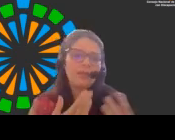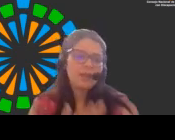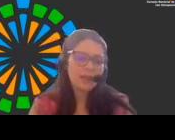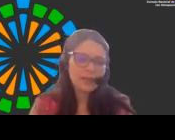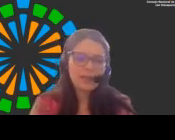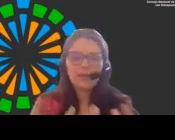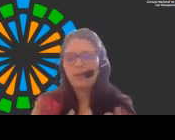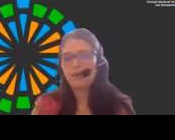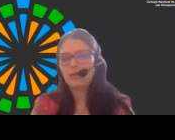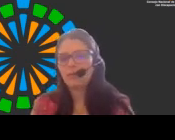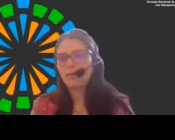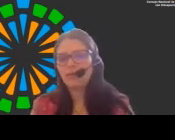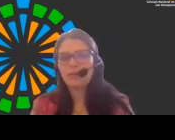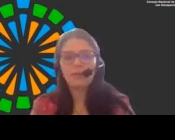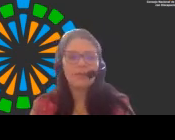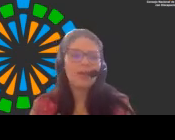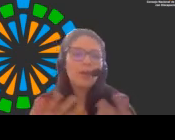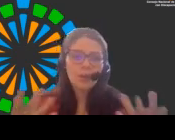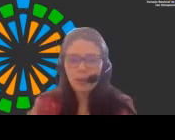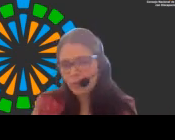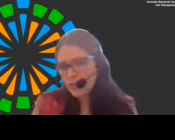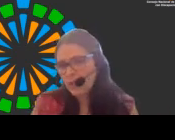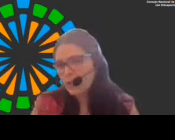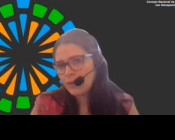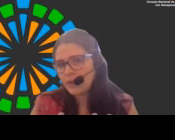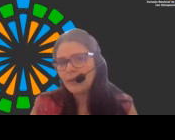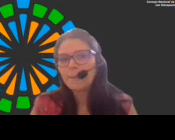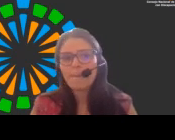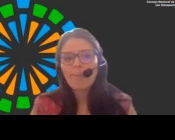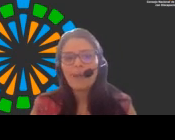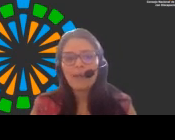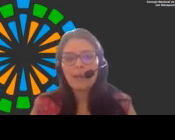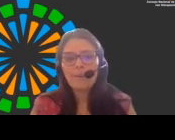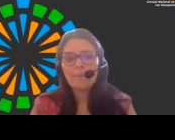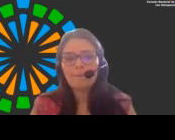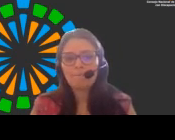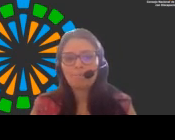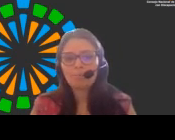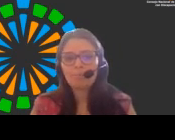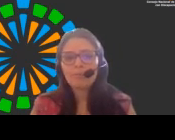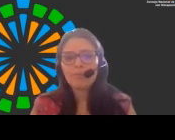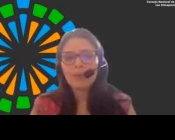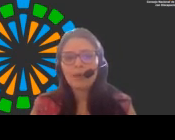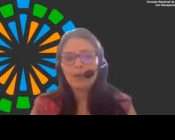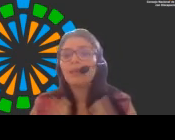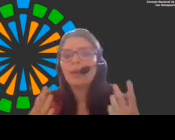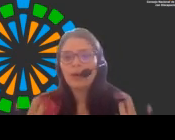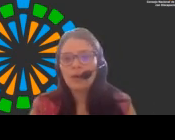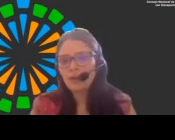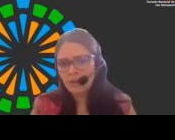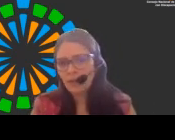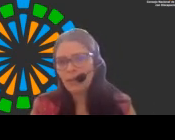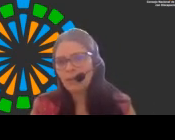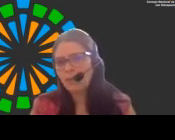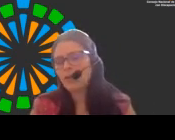deciden certificarse en discapacidad o ya de verdad han trabajado ese tema porque